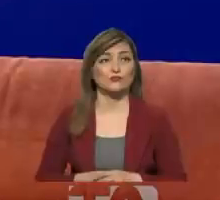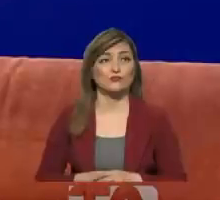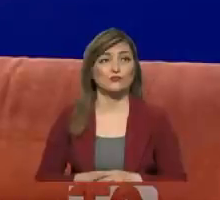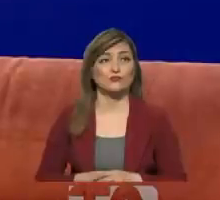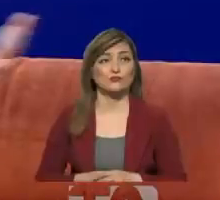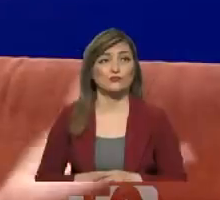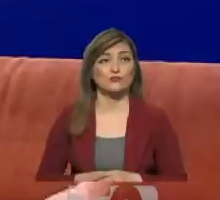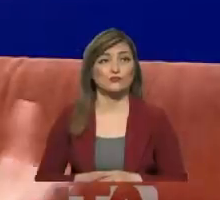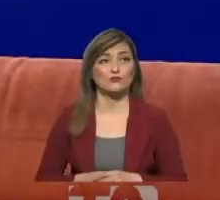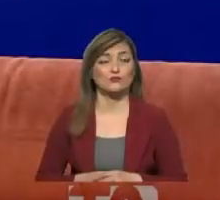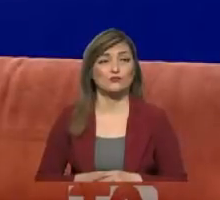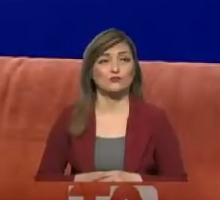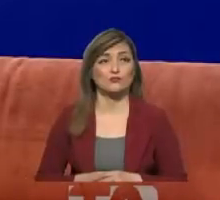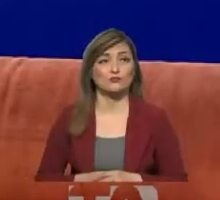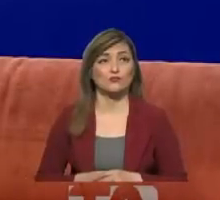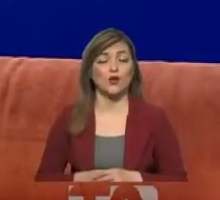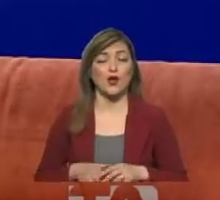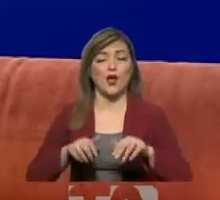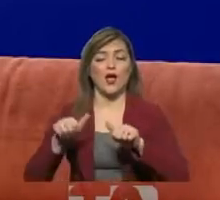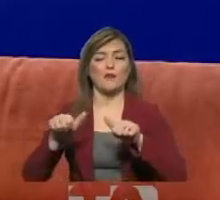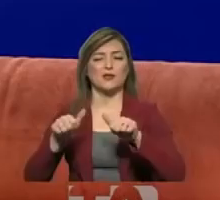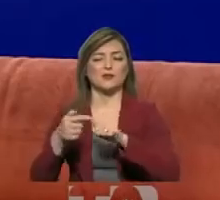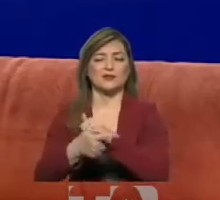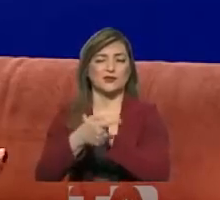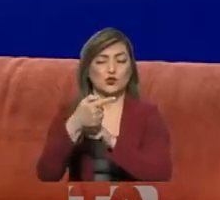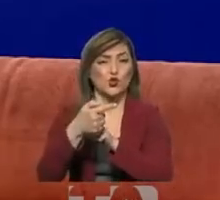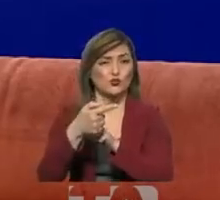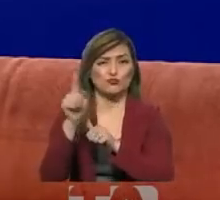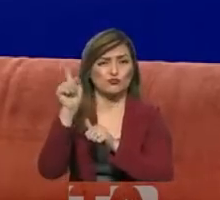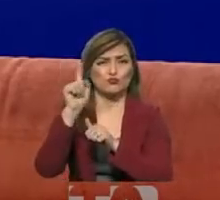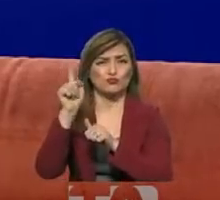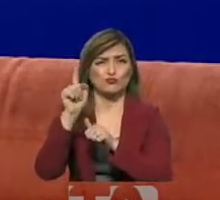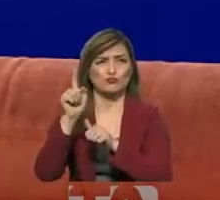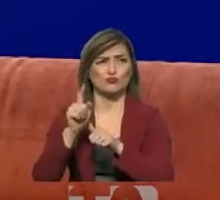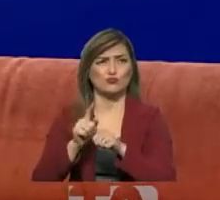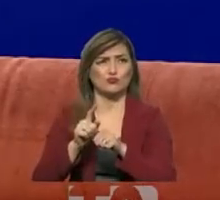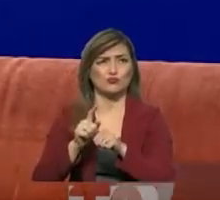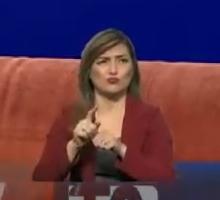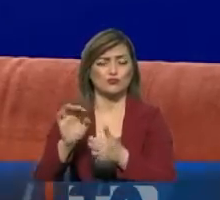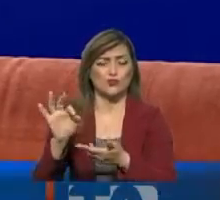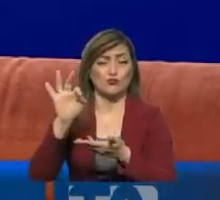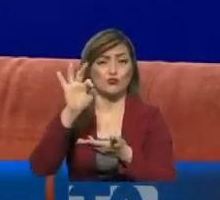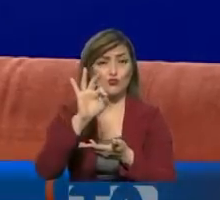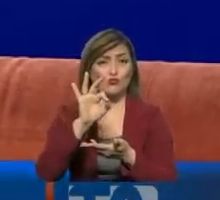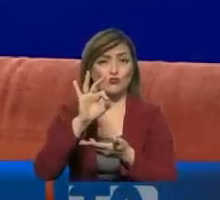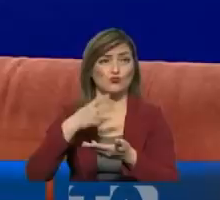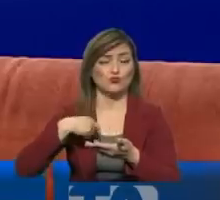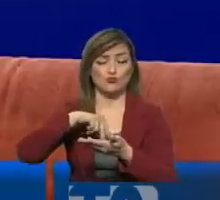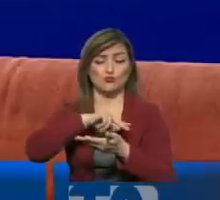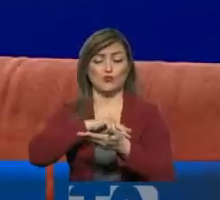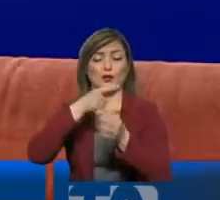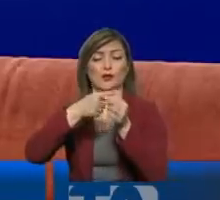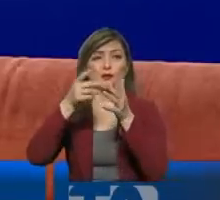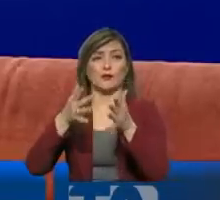no es un ente administrativo, disciplinario, el que está sancionando a Jorge Ayunda. Es el ente legislativo, son los representantes de nosotros como quiteños en